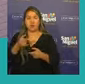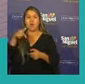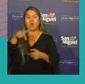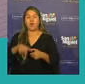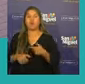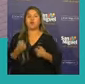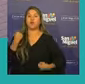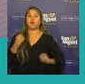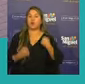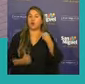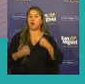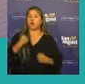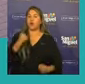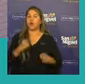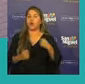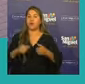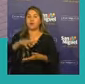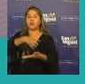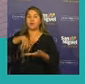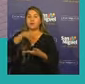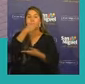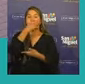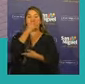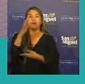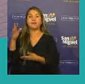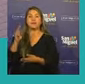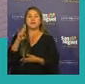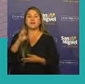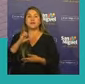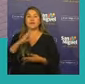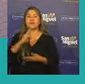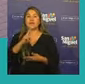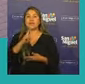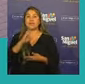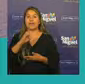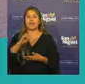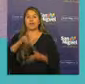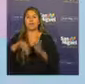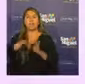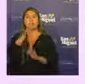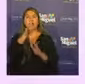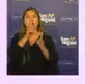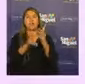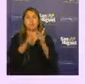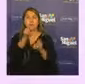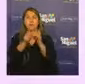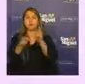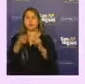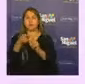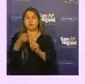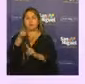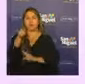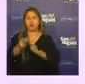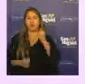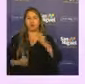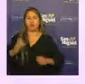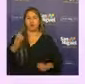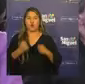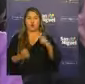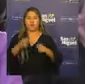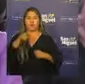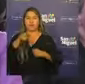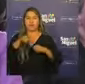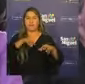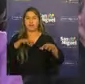que hicimos en la Plaza Recreo. Más de alguna que está aquí, yo sé que participó en esa corrida y en esas